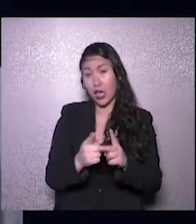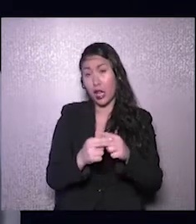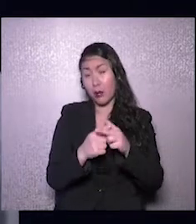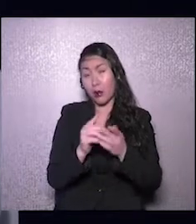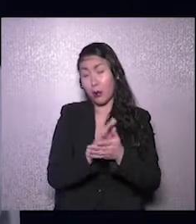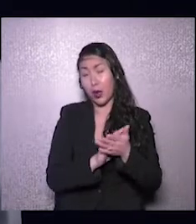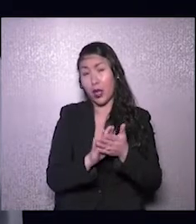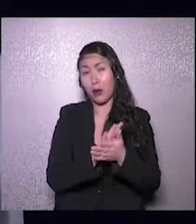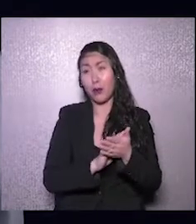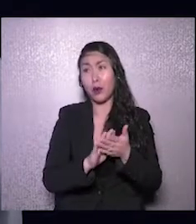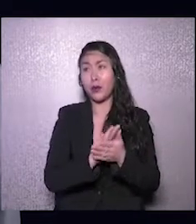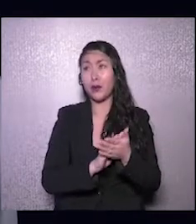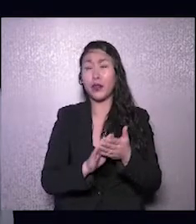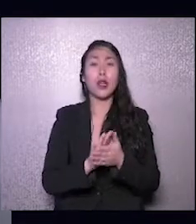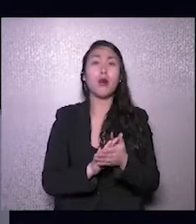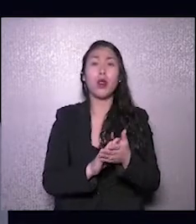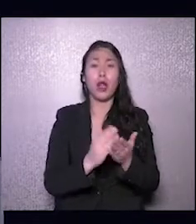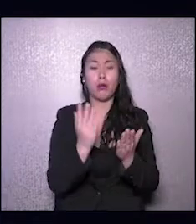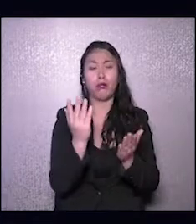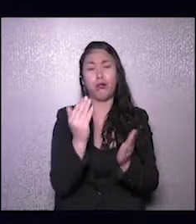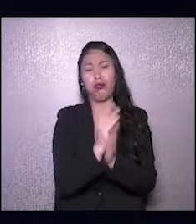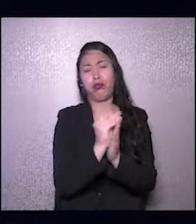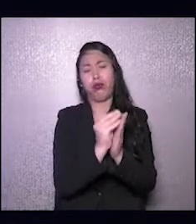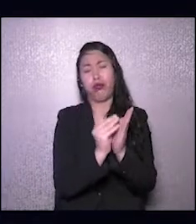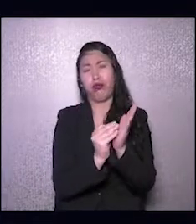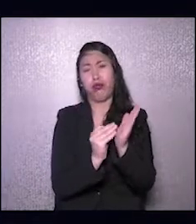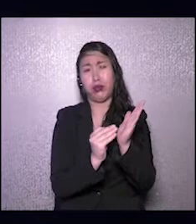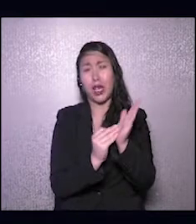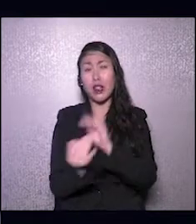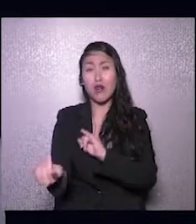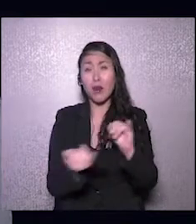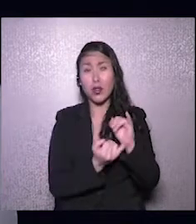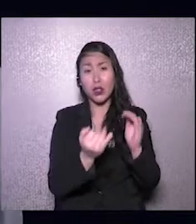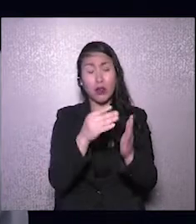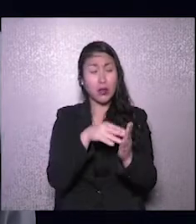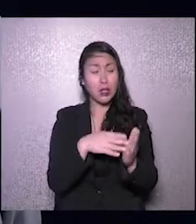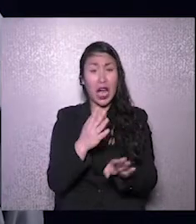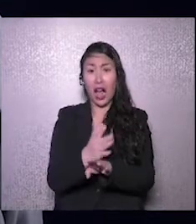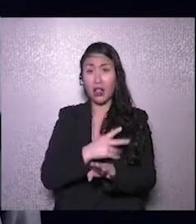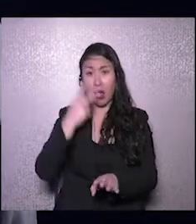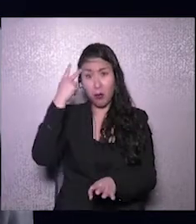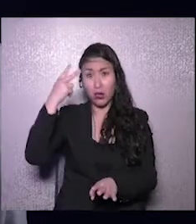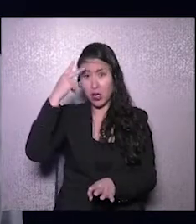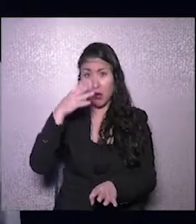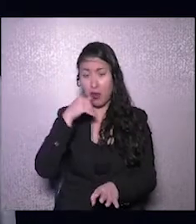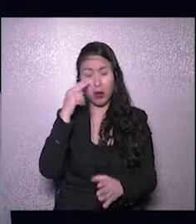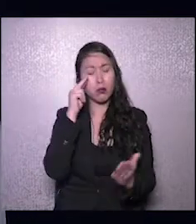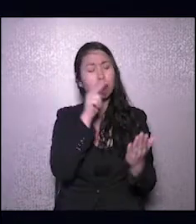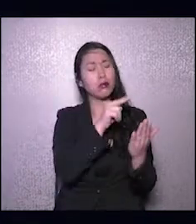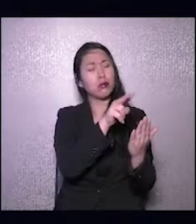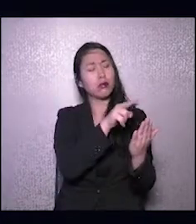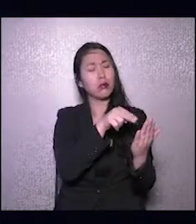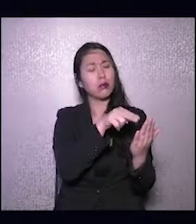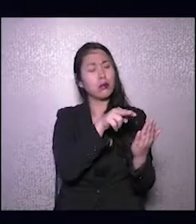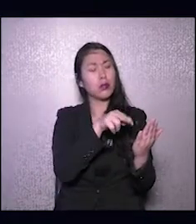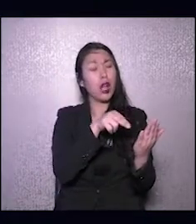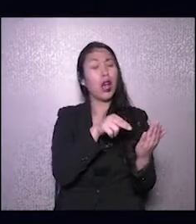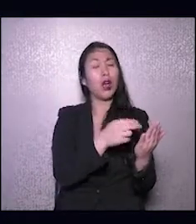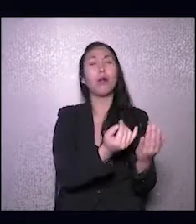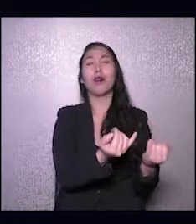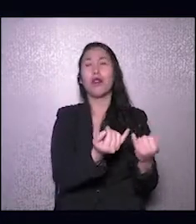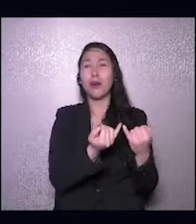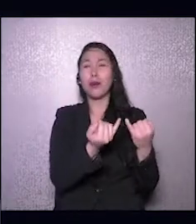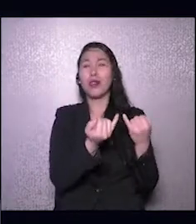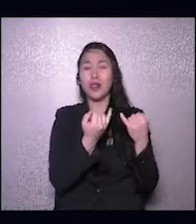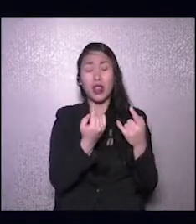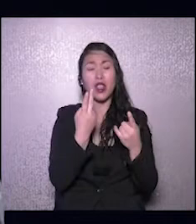datos, por ejemplo, en la que podemos consultar nuestra base de datos sin una hipótesis previa y que los algoritmos nos digan asociaciones entre dos o más